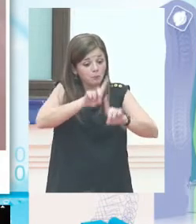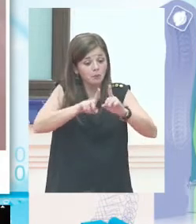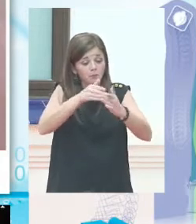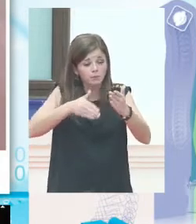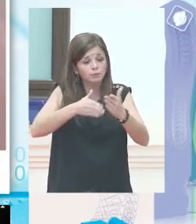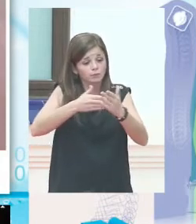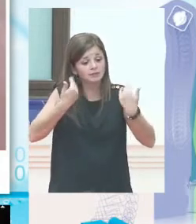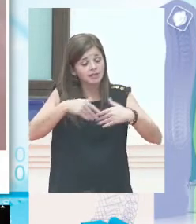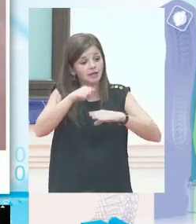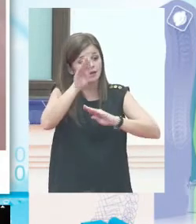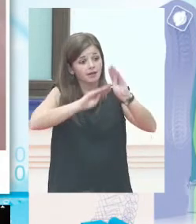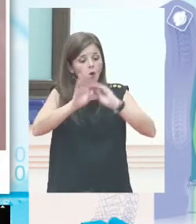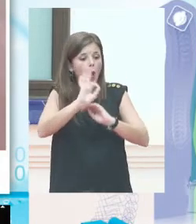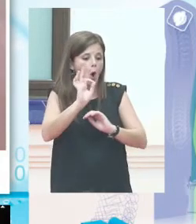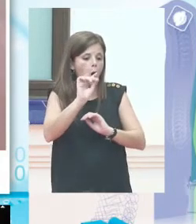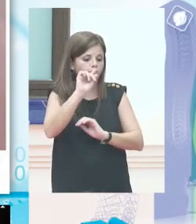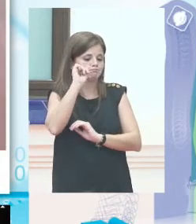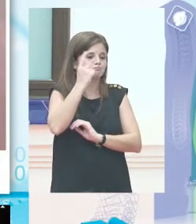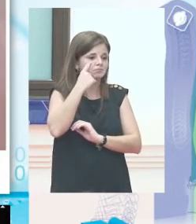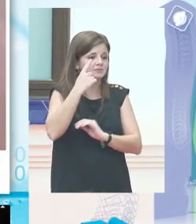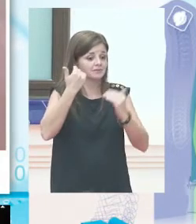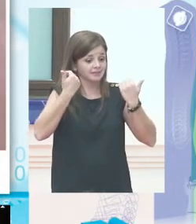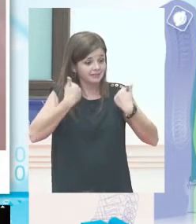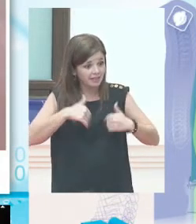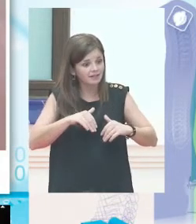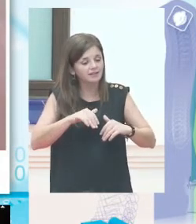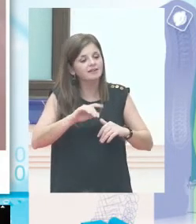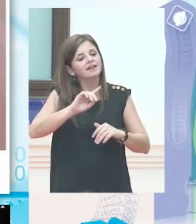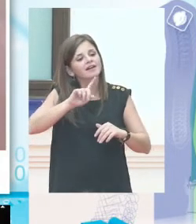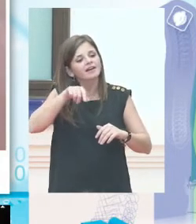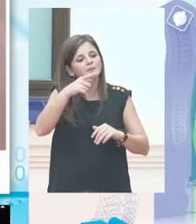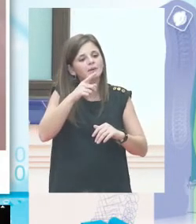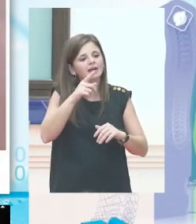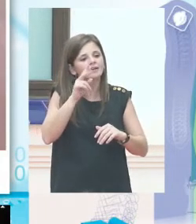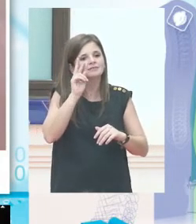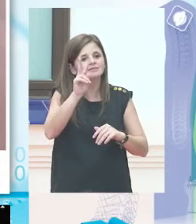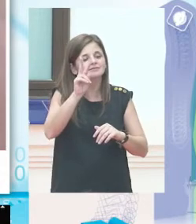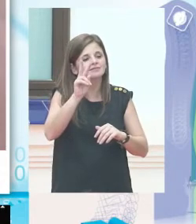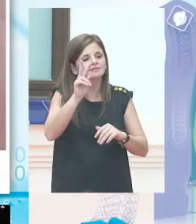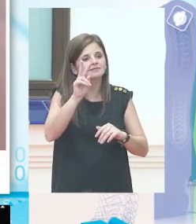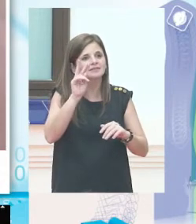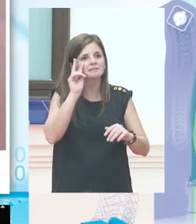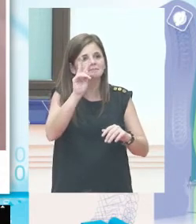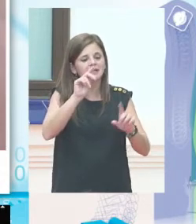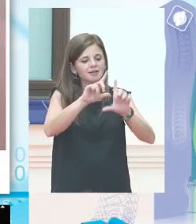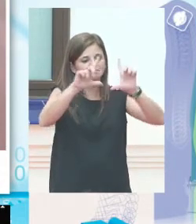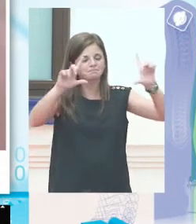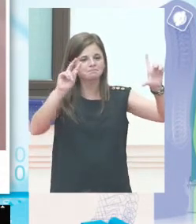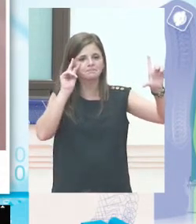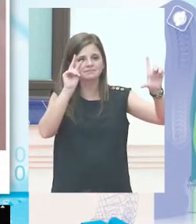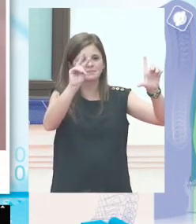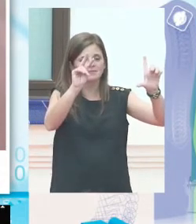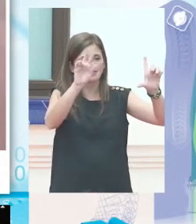menos lo hemos identificado claramente, si nos vamos hacia la parte de visualización, en la parte